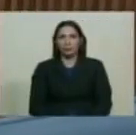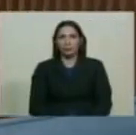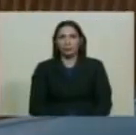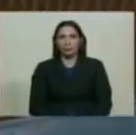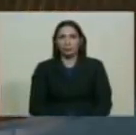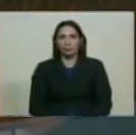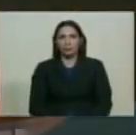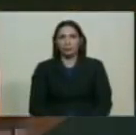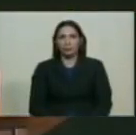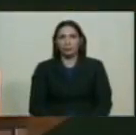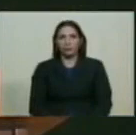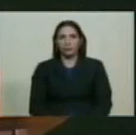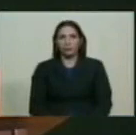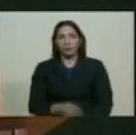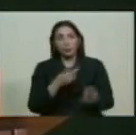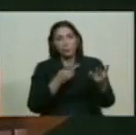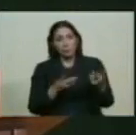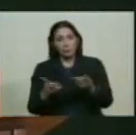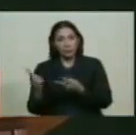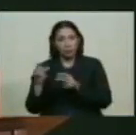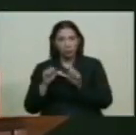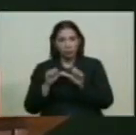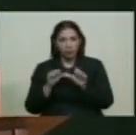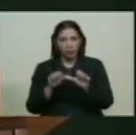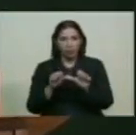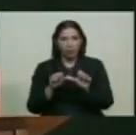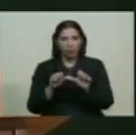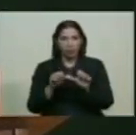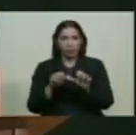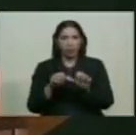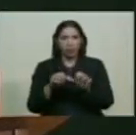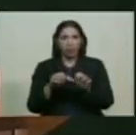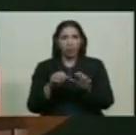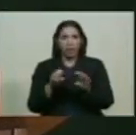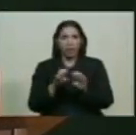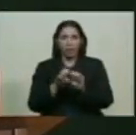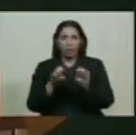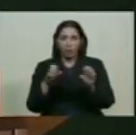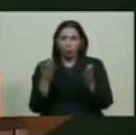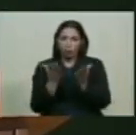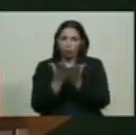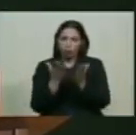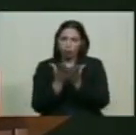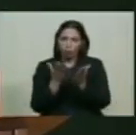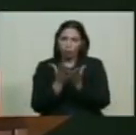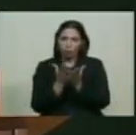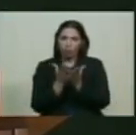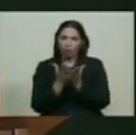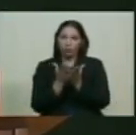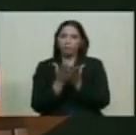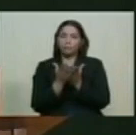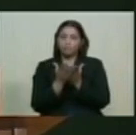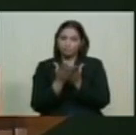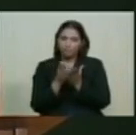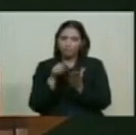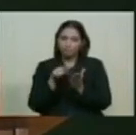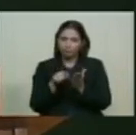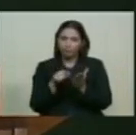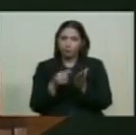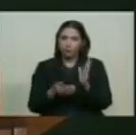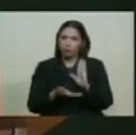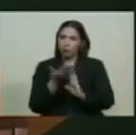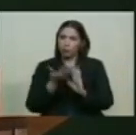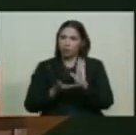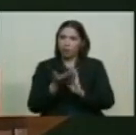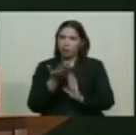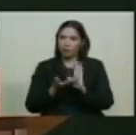Por lo tanto, les invito a seguir estudiando, reconociendo la importancia del rol que cada uno de nosotros jugará